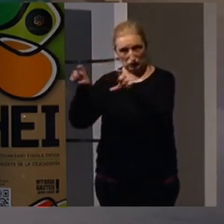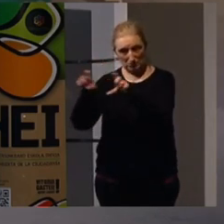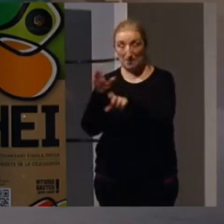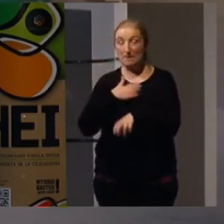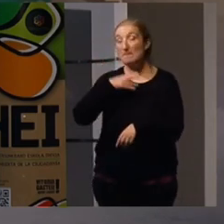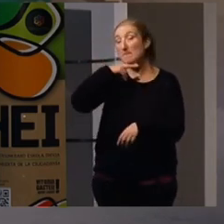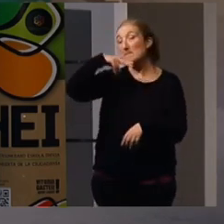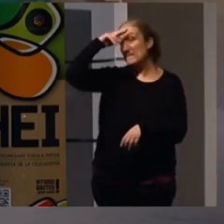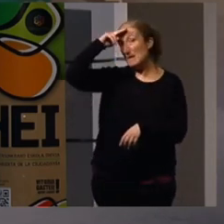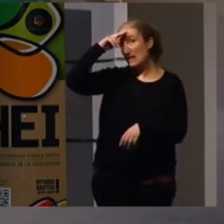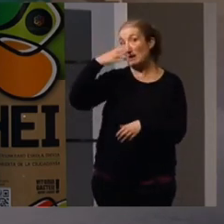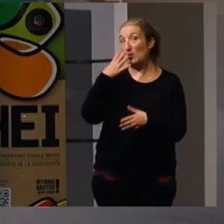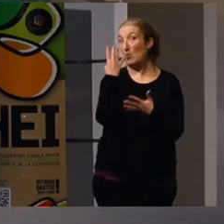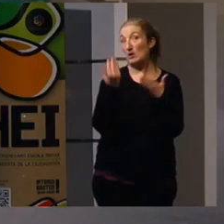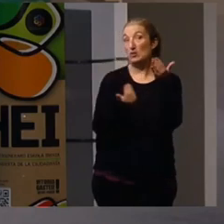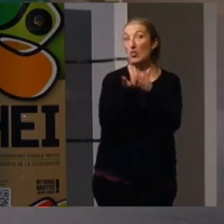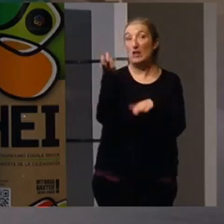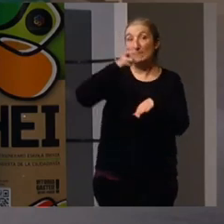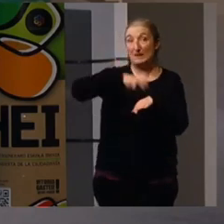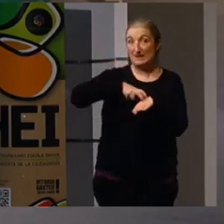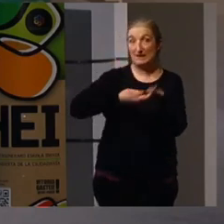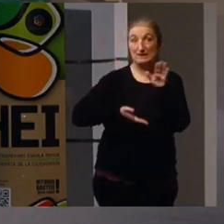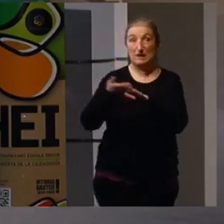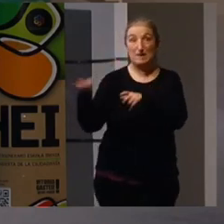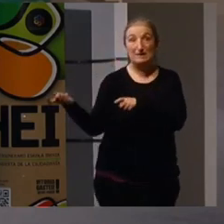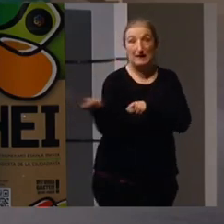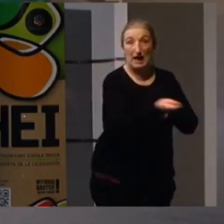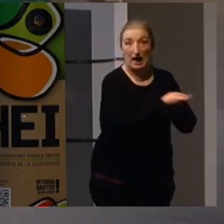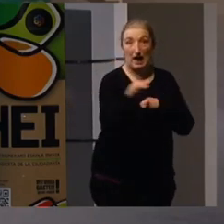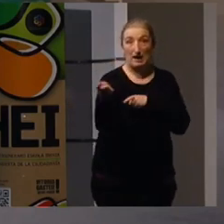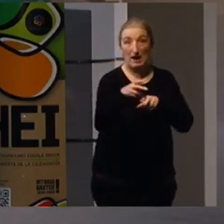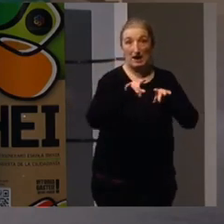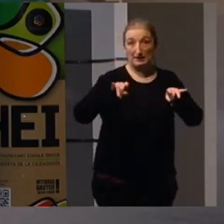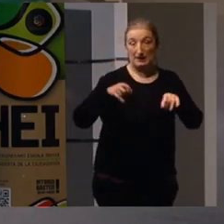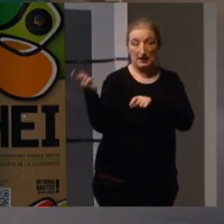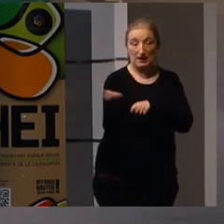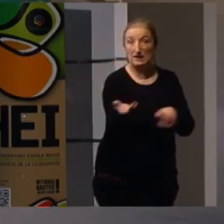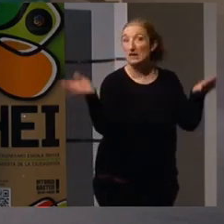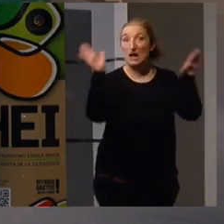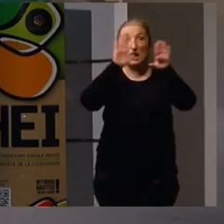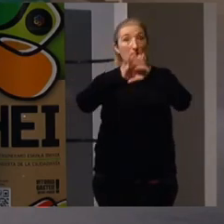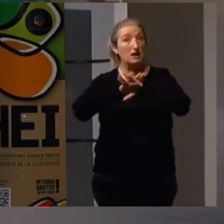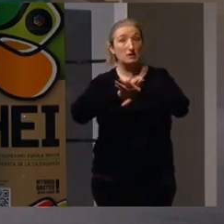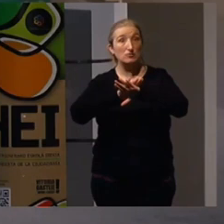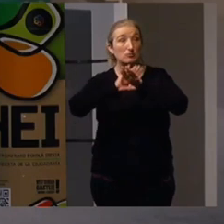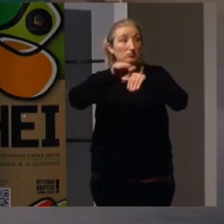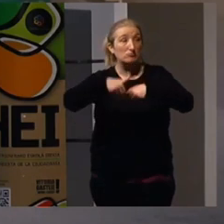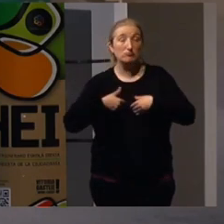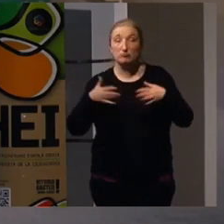Mi padre a las 4 de la mañana ya se levantaba para ir a segar o a lo que hiciese falta. A la noche no contaba cuándo.